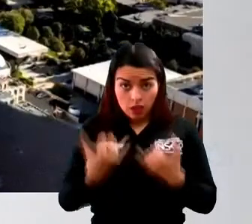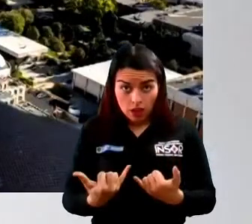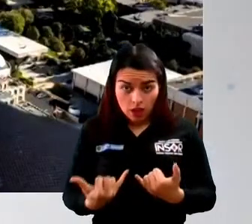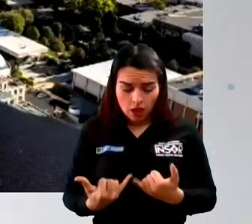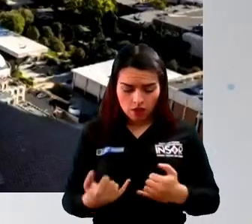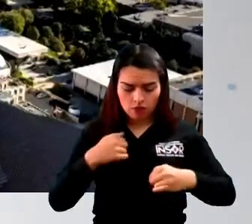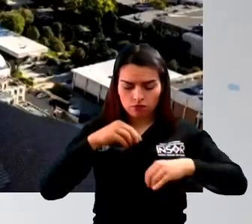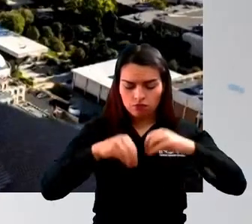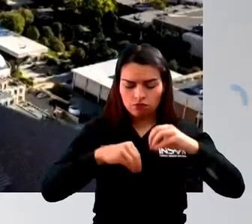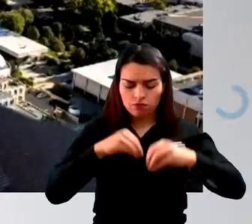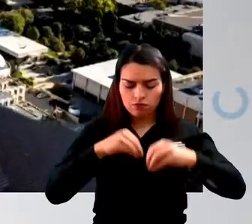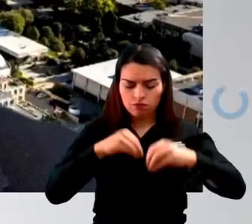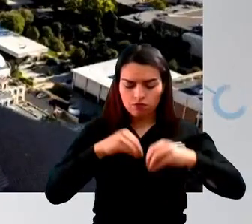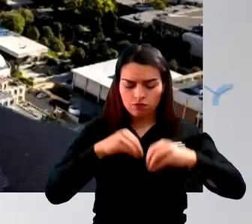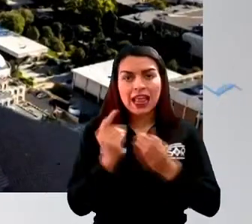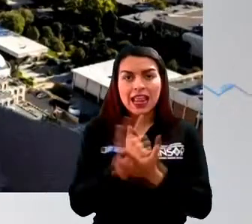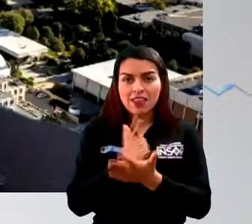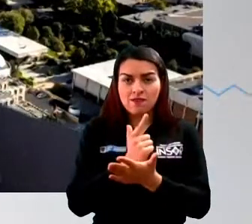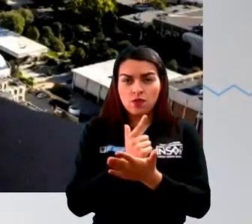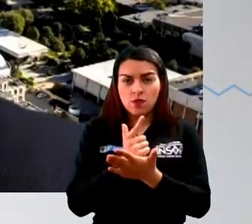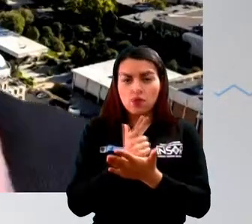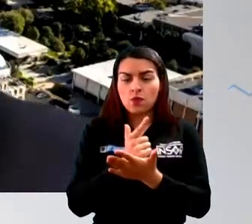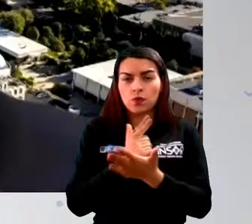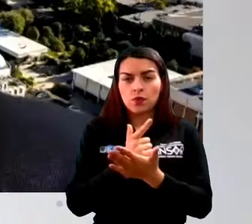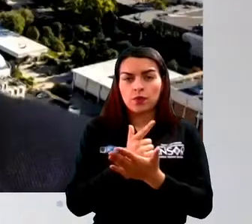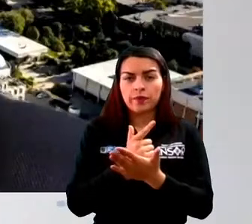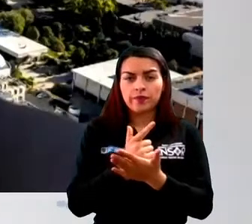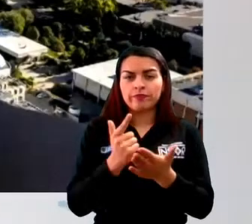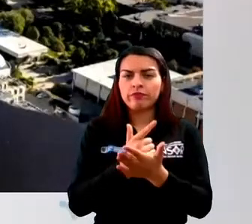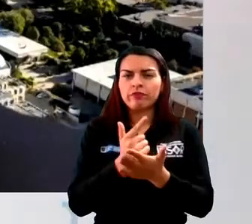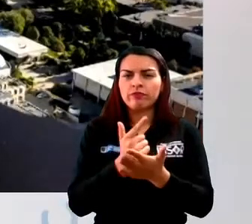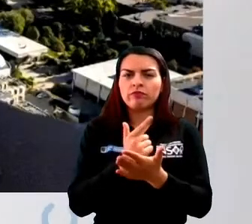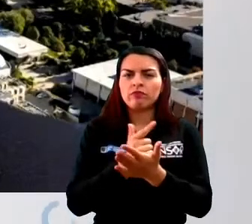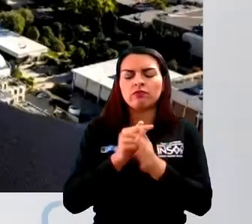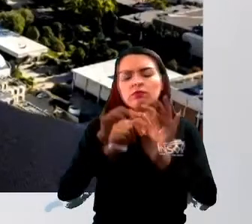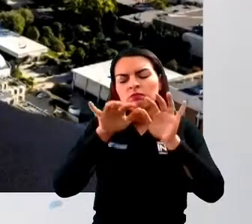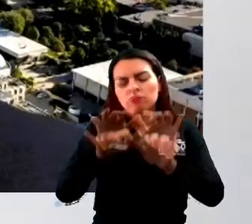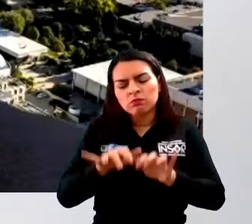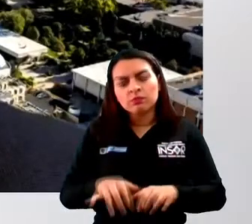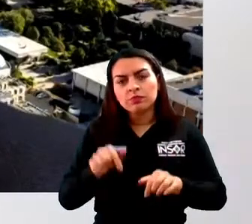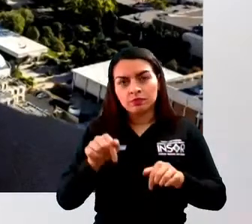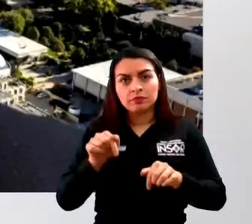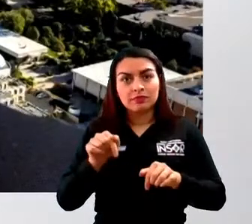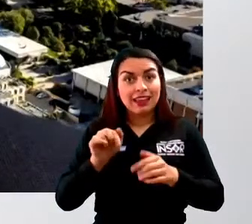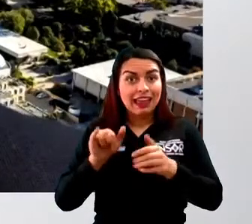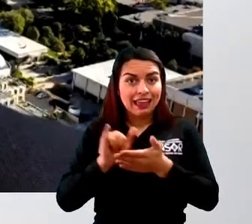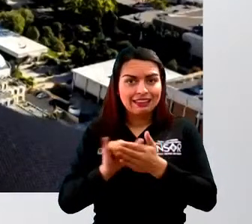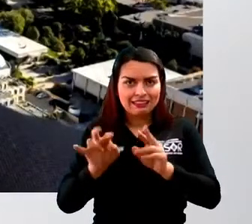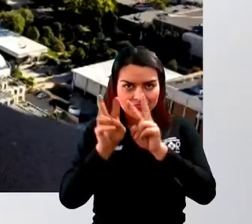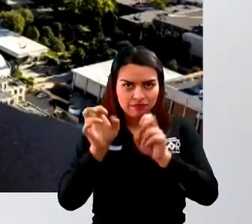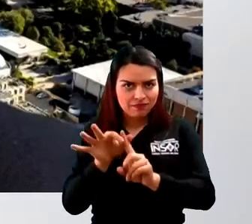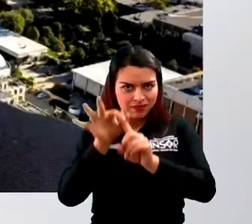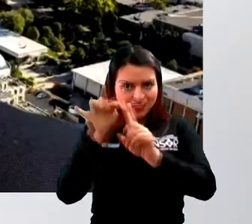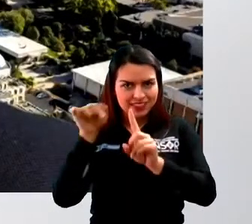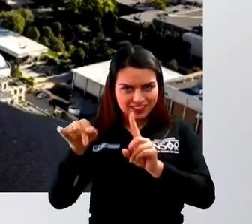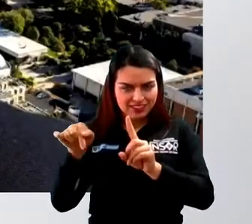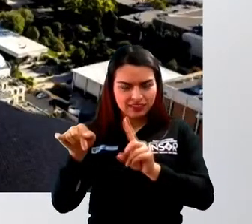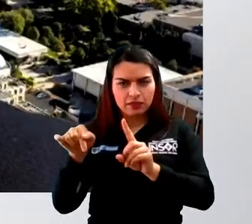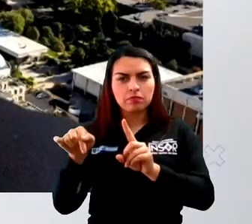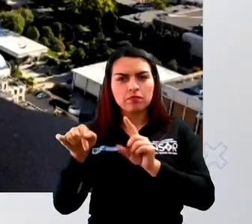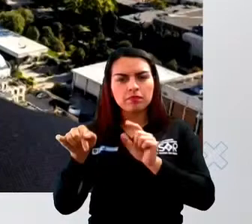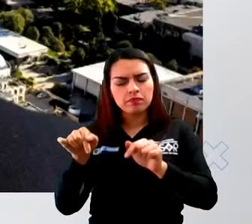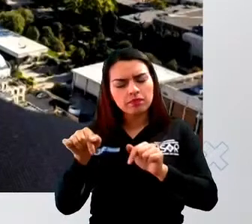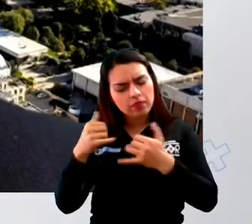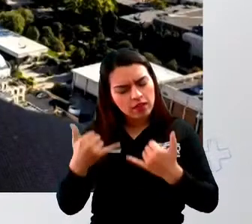un tomo especial sobre esto, y una de nuestras brechas en el